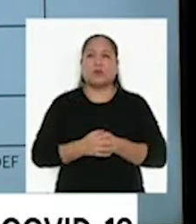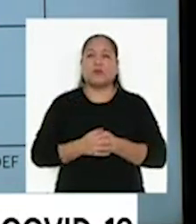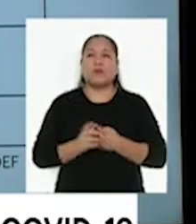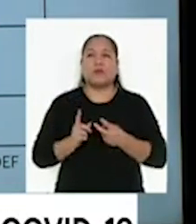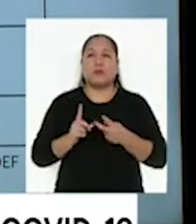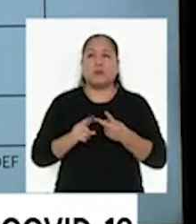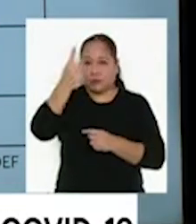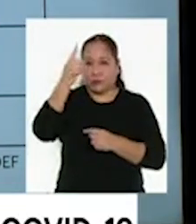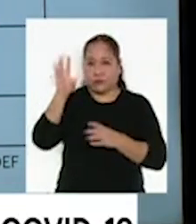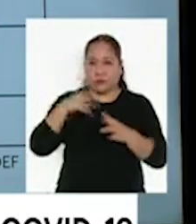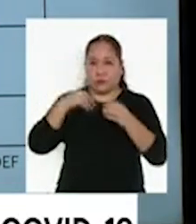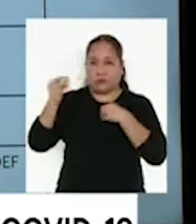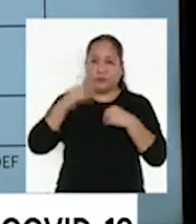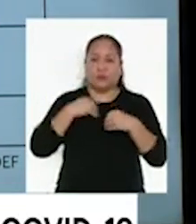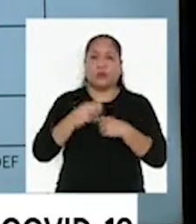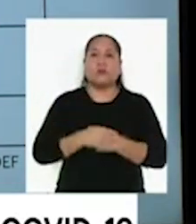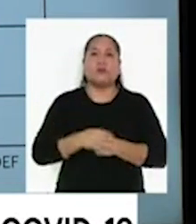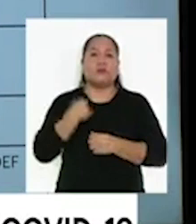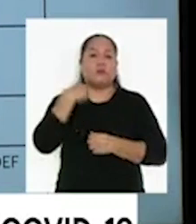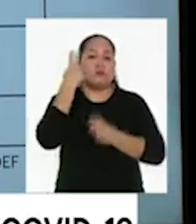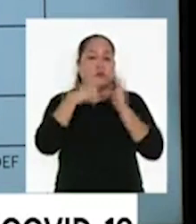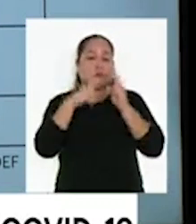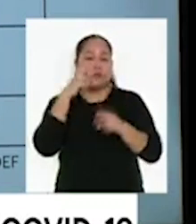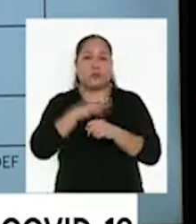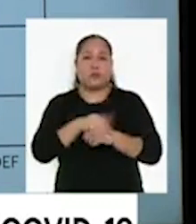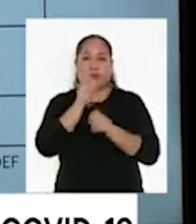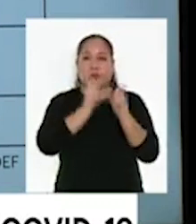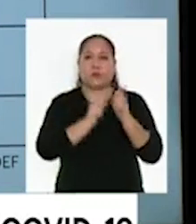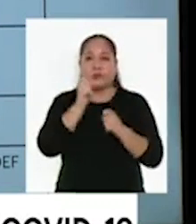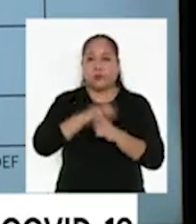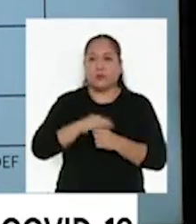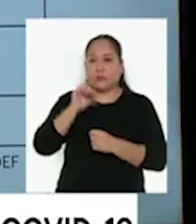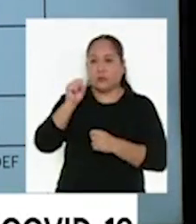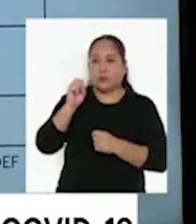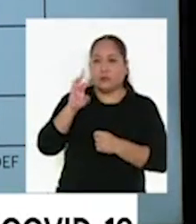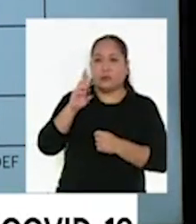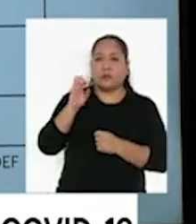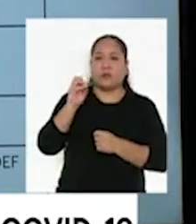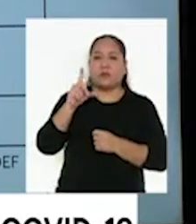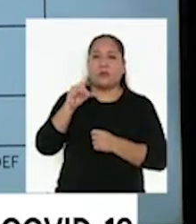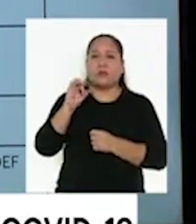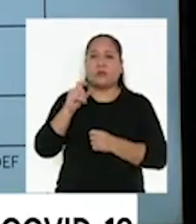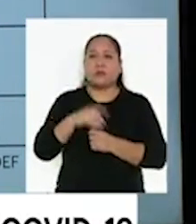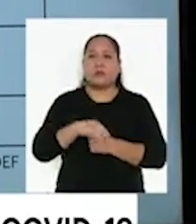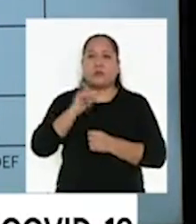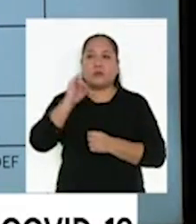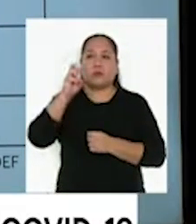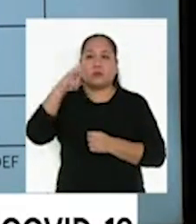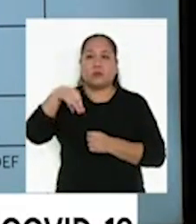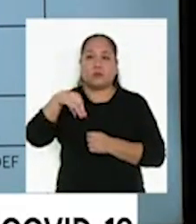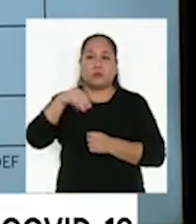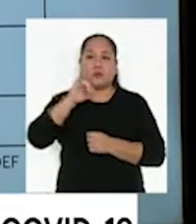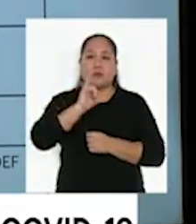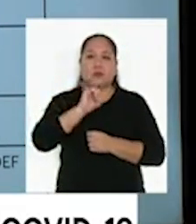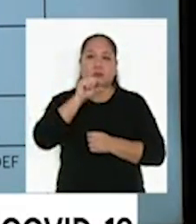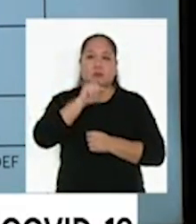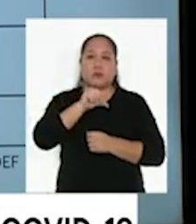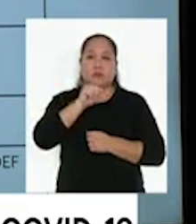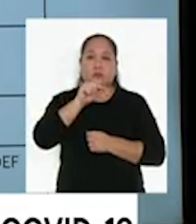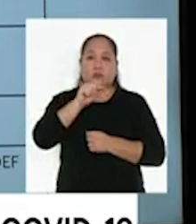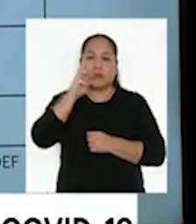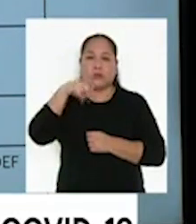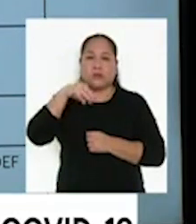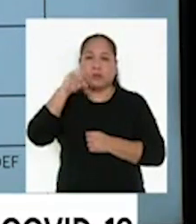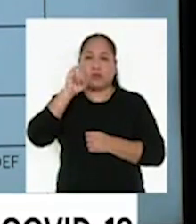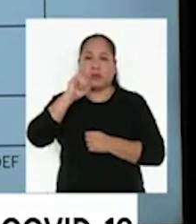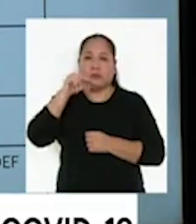el criterio serológico. Estamos considerando a las personas que tuvieron una prueba serológica positiva, IgM o IgM-IgG, haciendo también